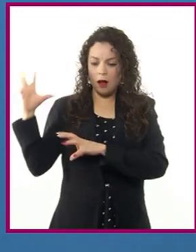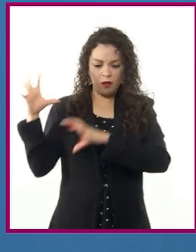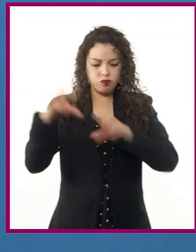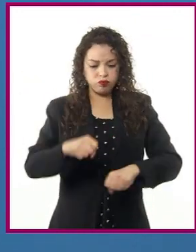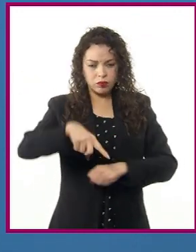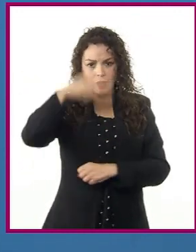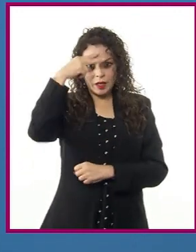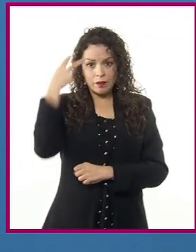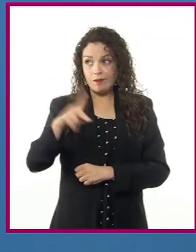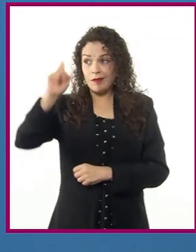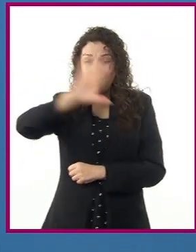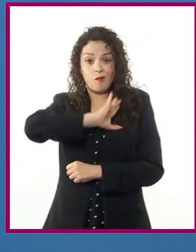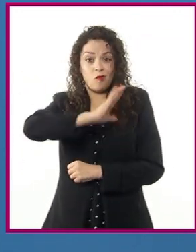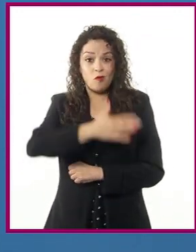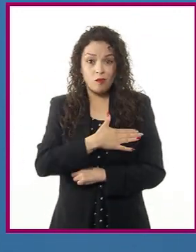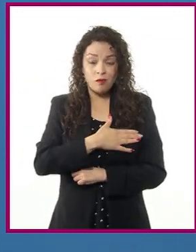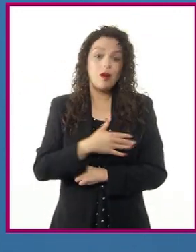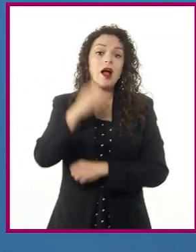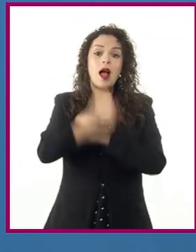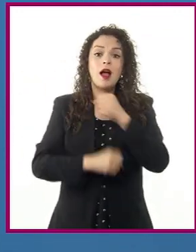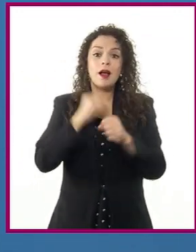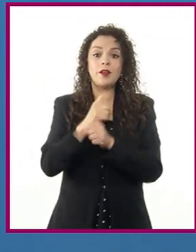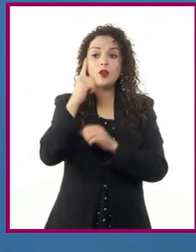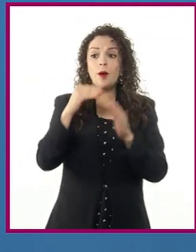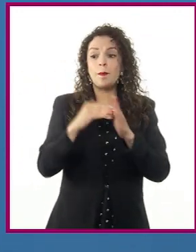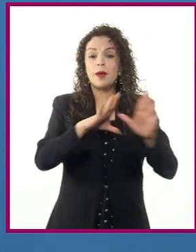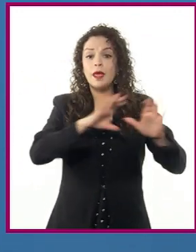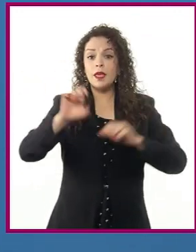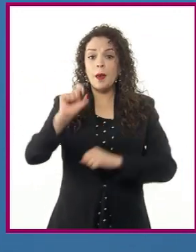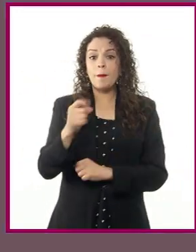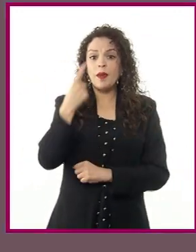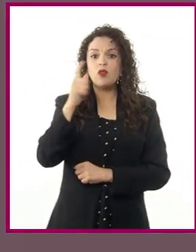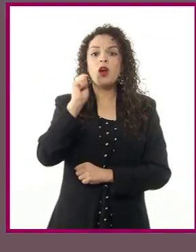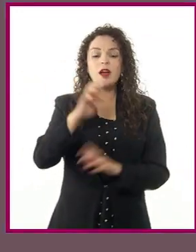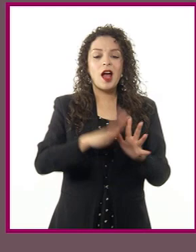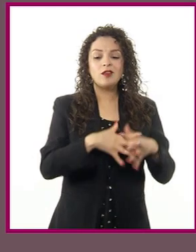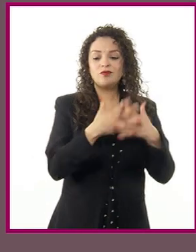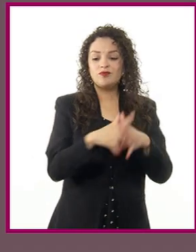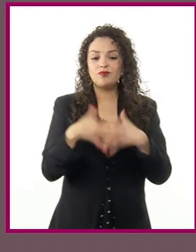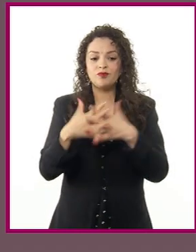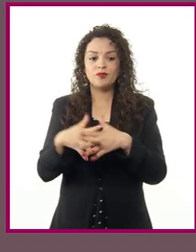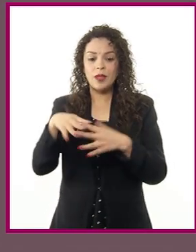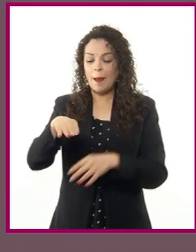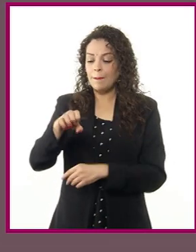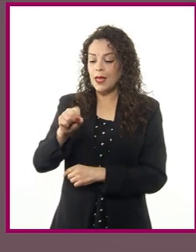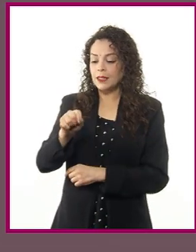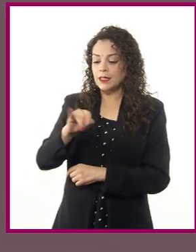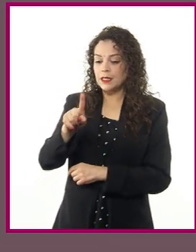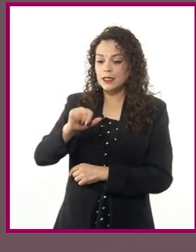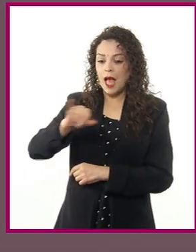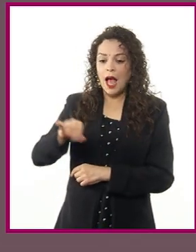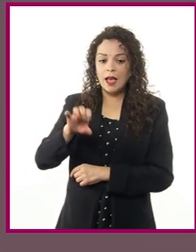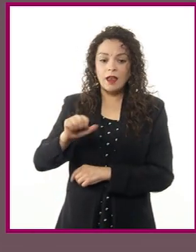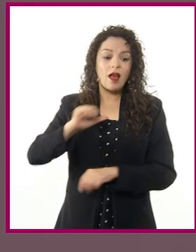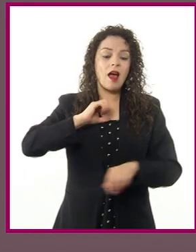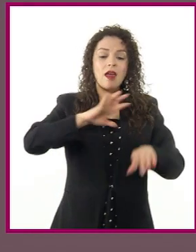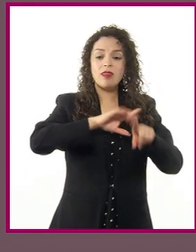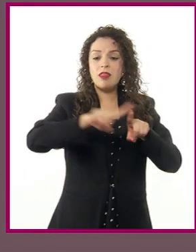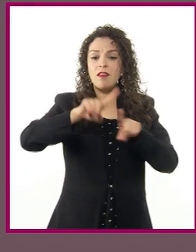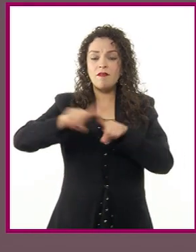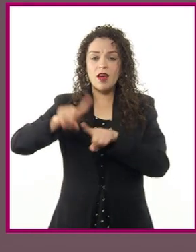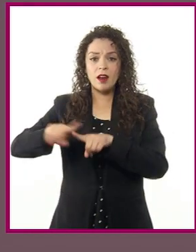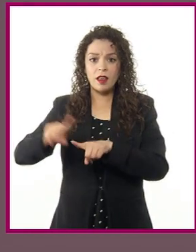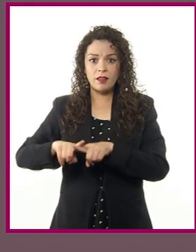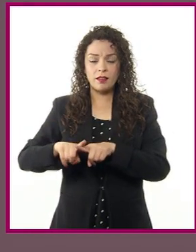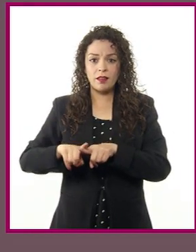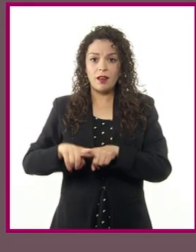de México consumada por los españoles en 1521 fue el mestizaje. Esta mezcla se dio en muy diversos aspectos, desde